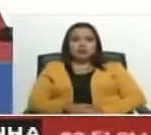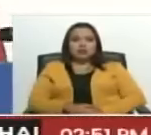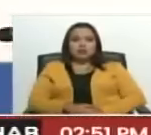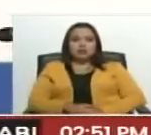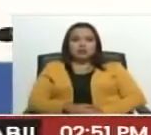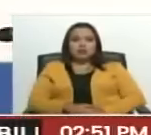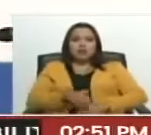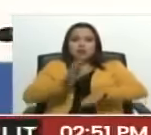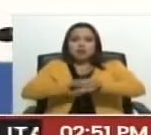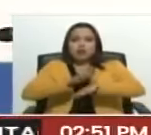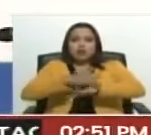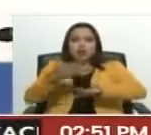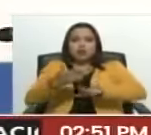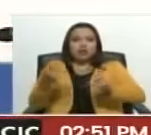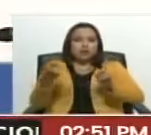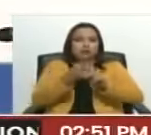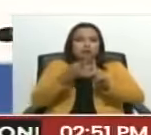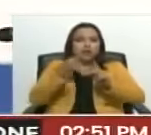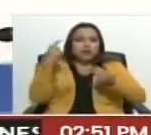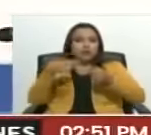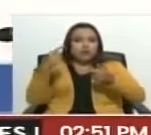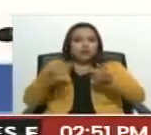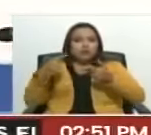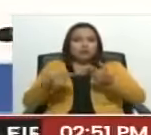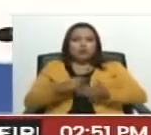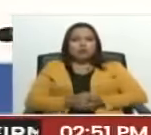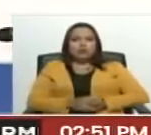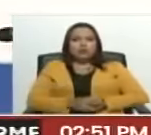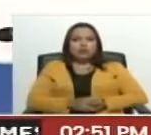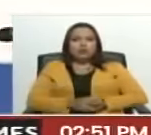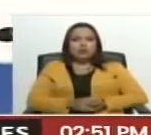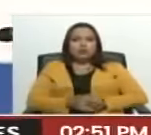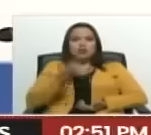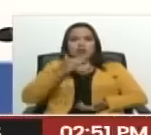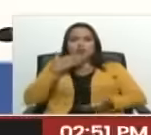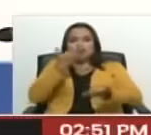Porque una de las cosas que quizás